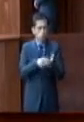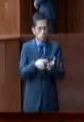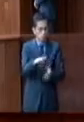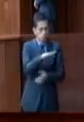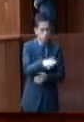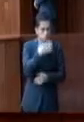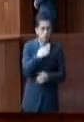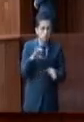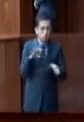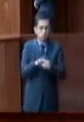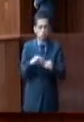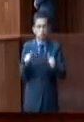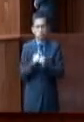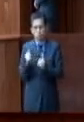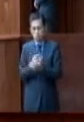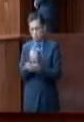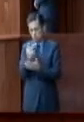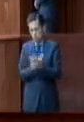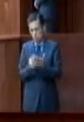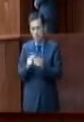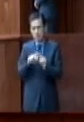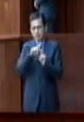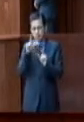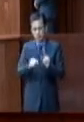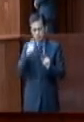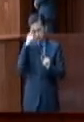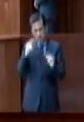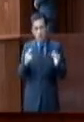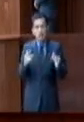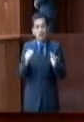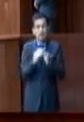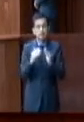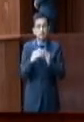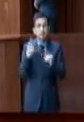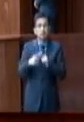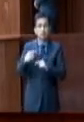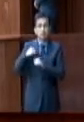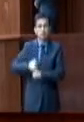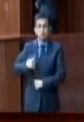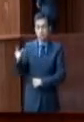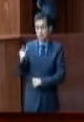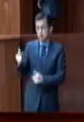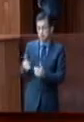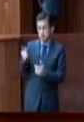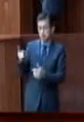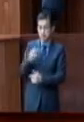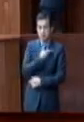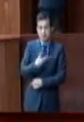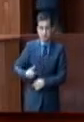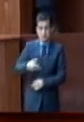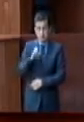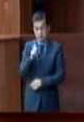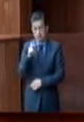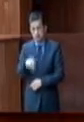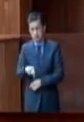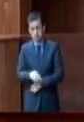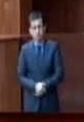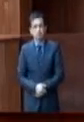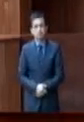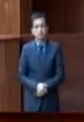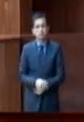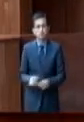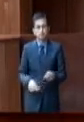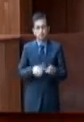al programa nacional de vivienda ha puesto en marcha posiciona no presidente de la república este párrafo el tercer punto el cuarto